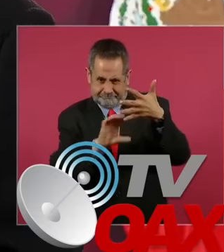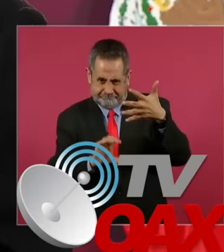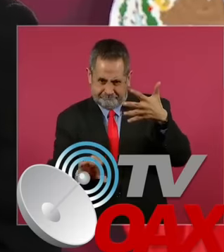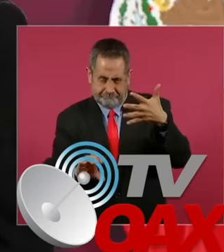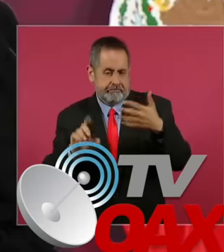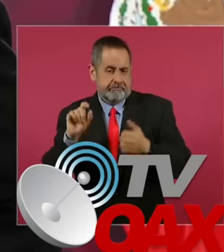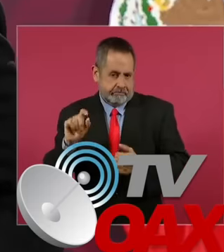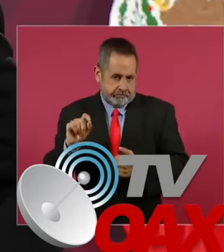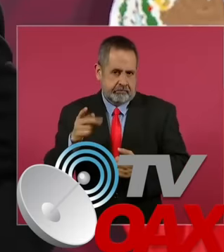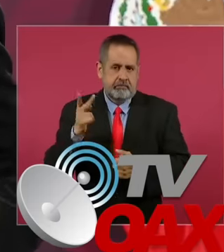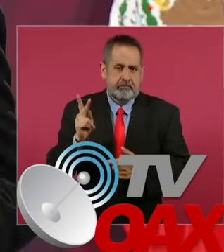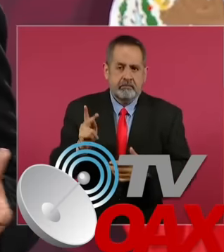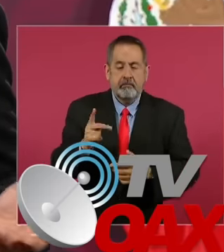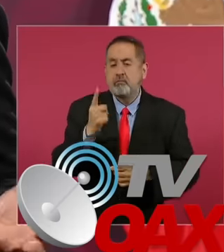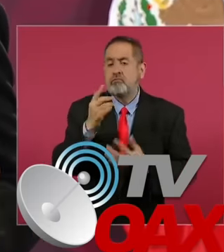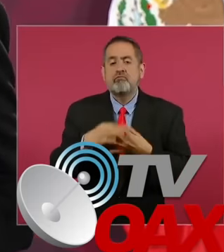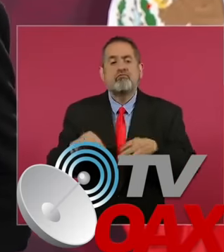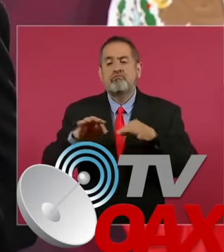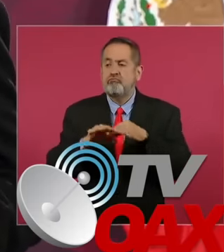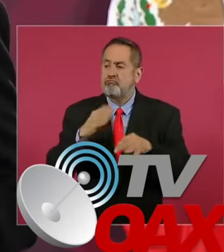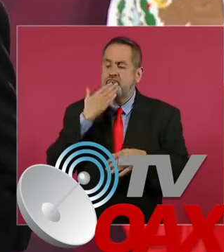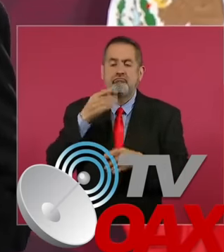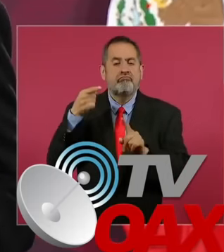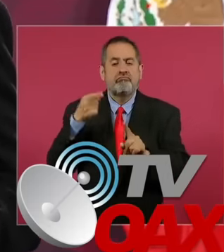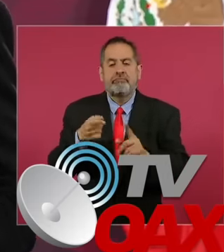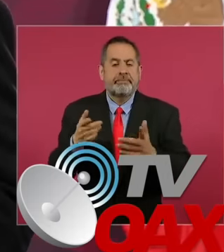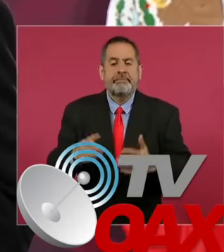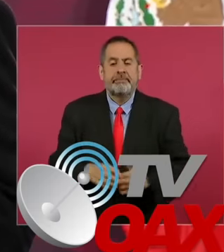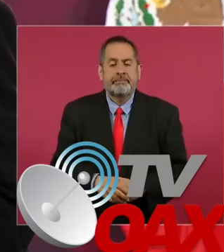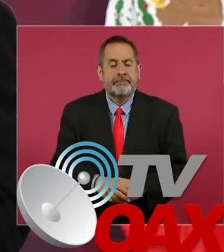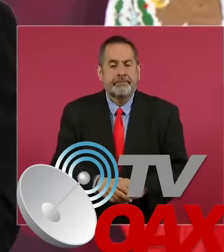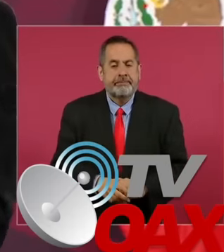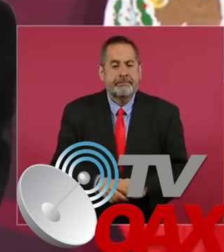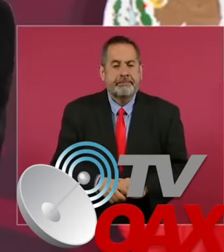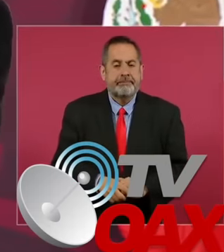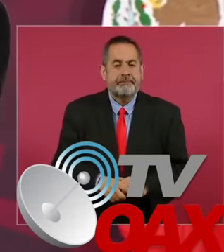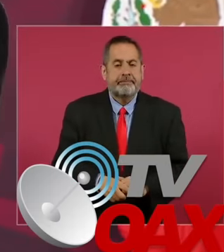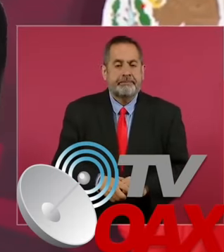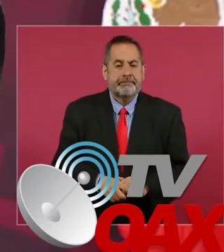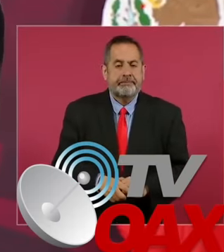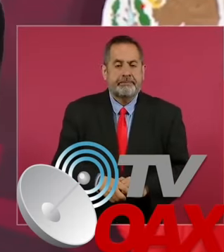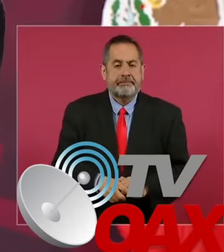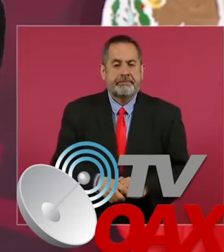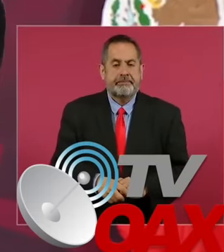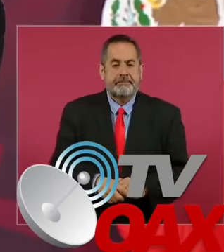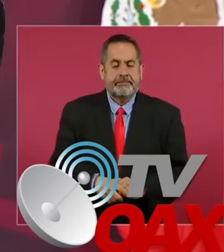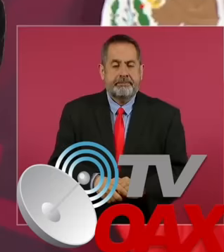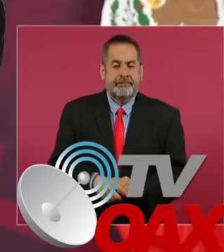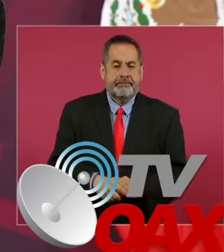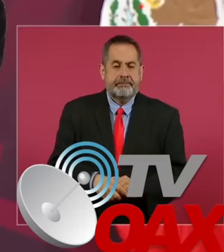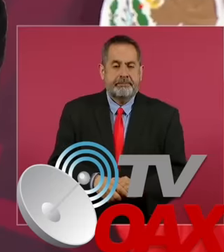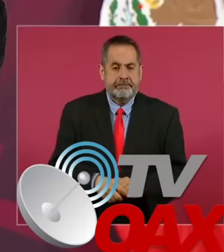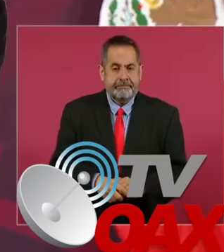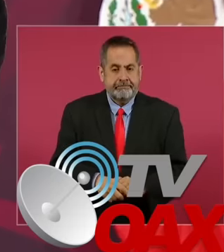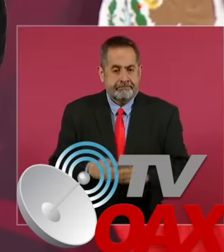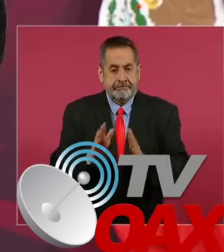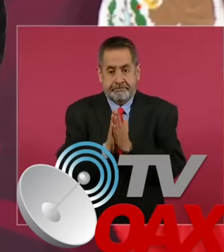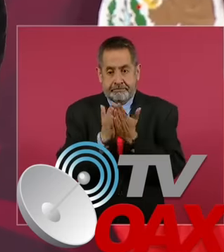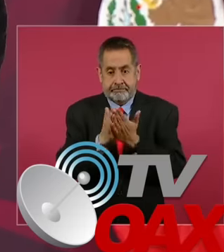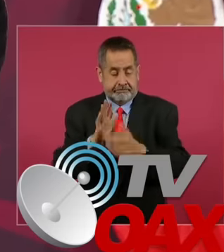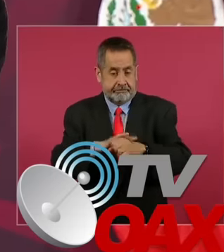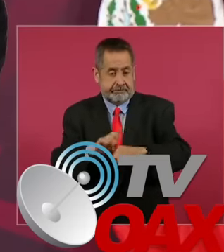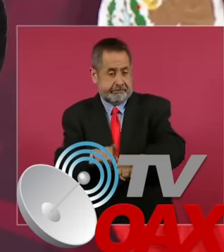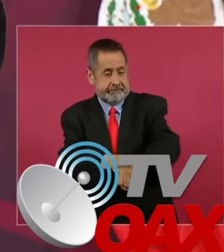importante, lo bueno, es que como va a ser extenso,